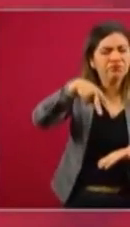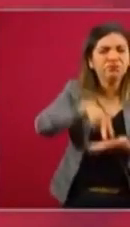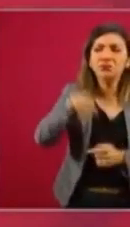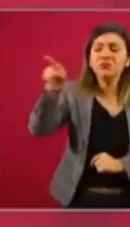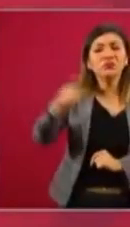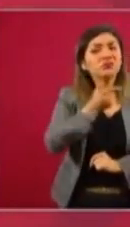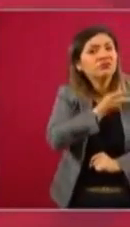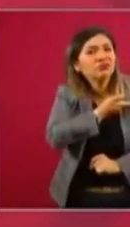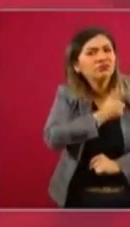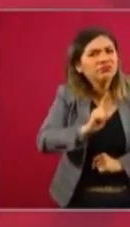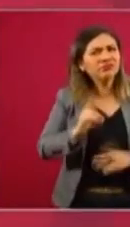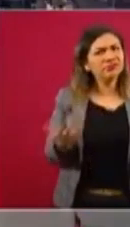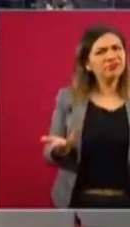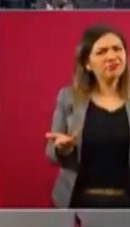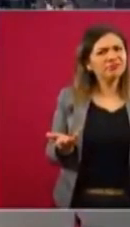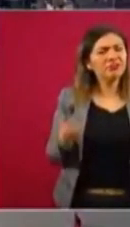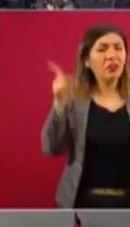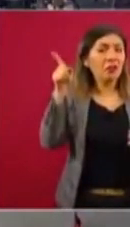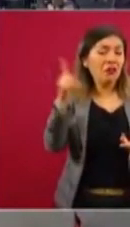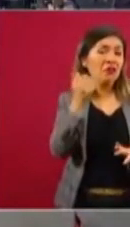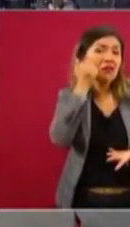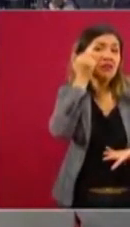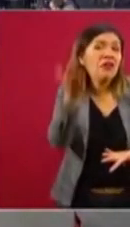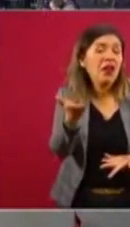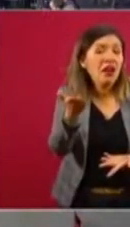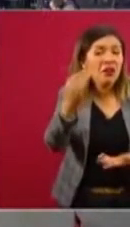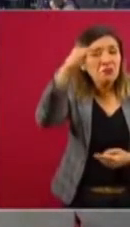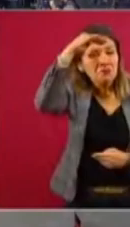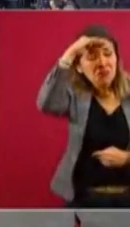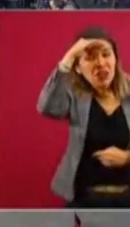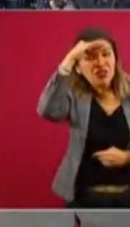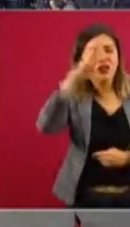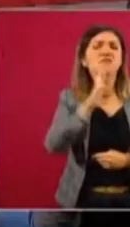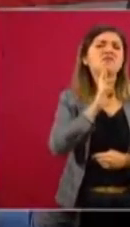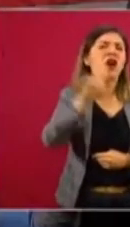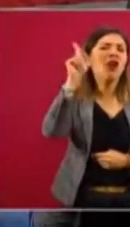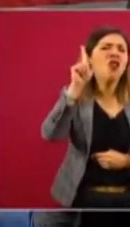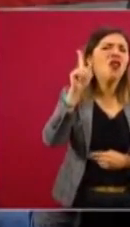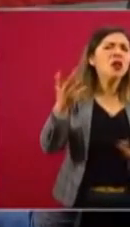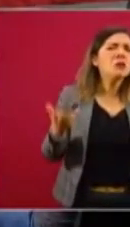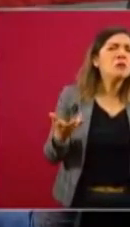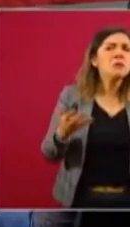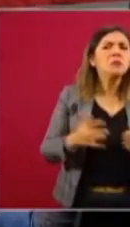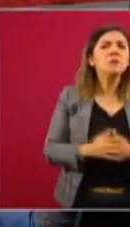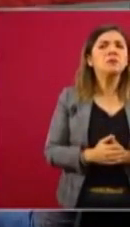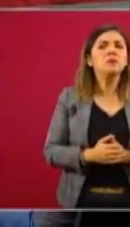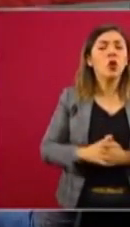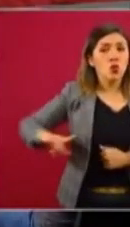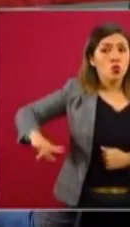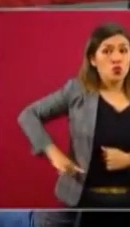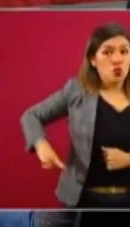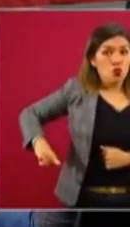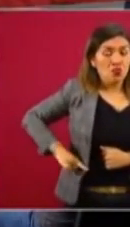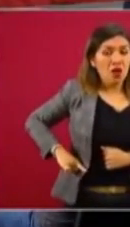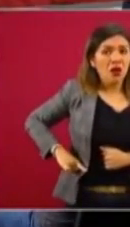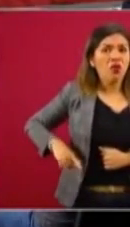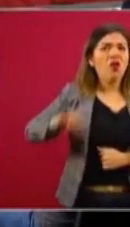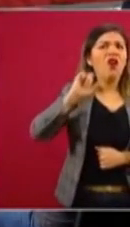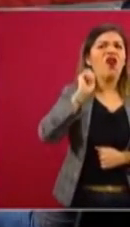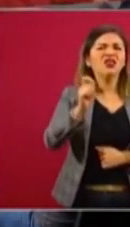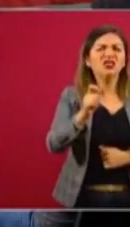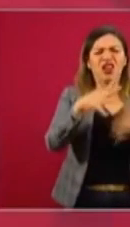porque ellos querían que el gobierno fuese un